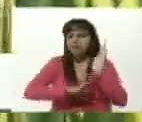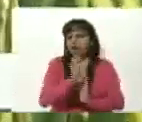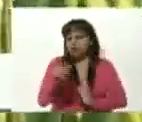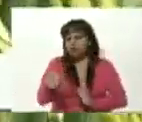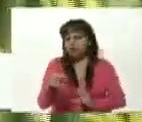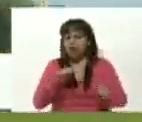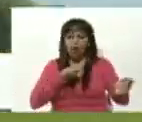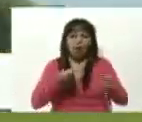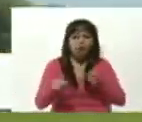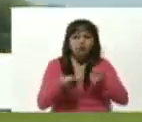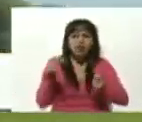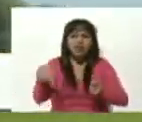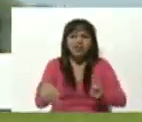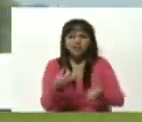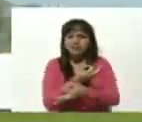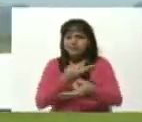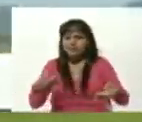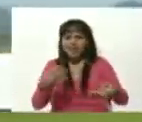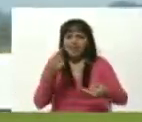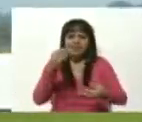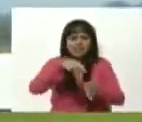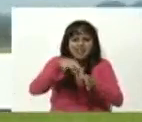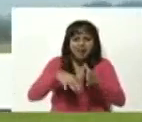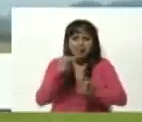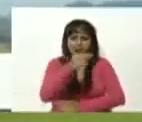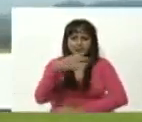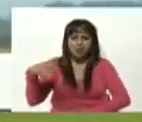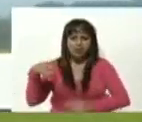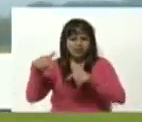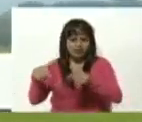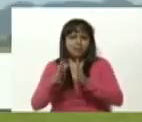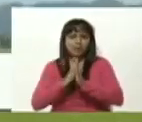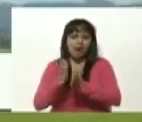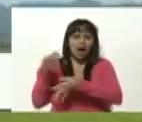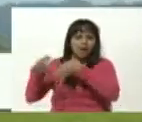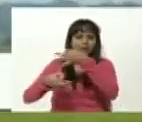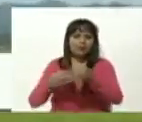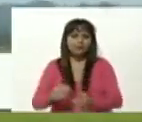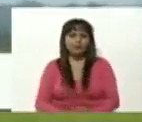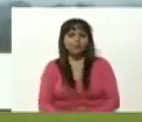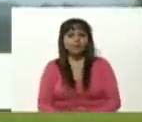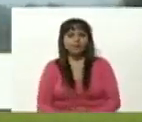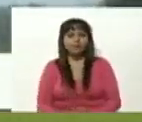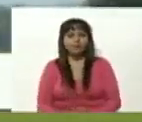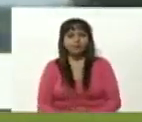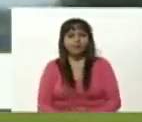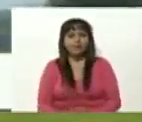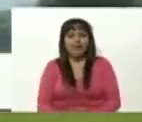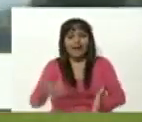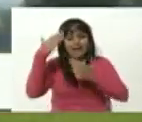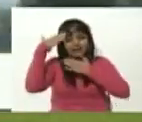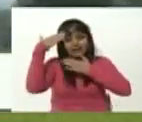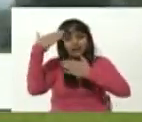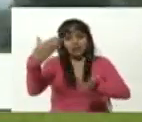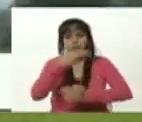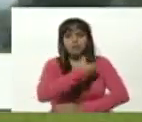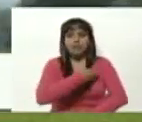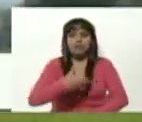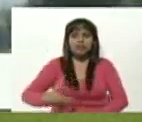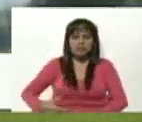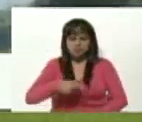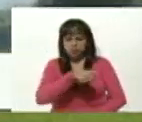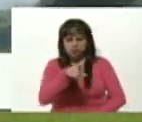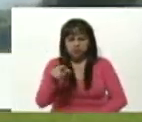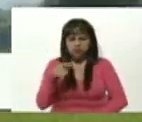este extraordinario cultivo aquí en esta agropecuaria. Adelante, hermano. Saludos, presidente. Como usted lo